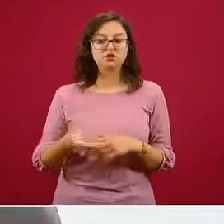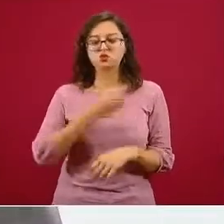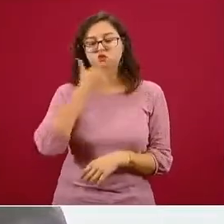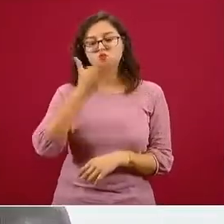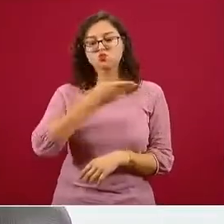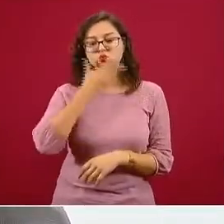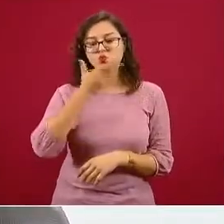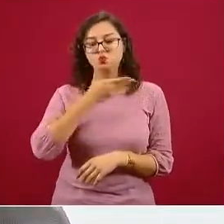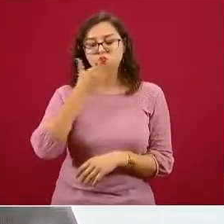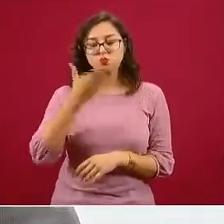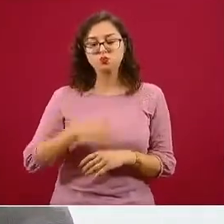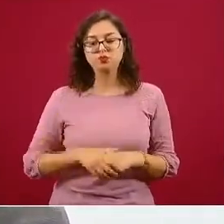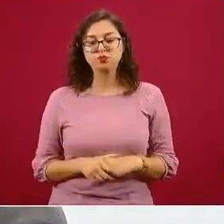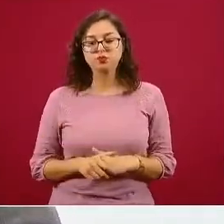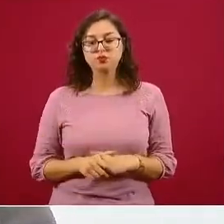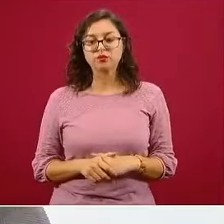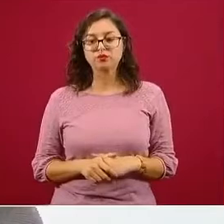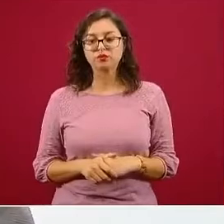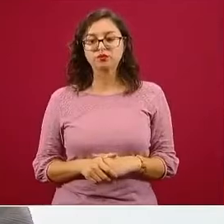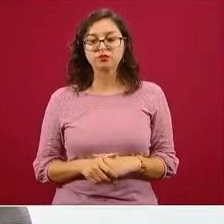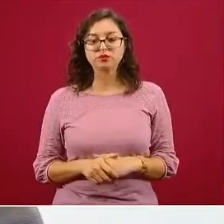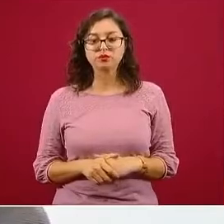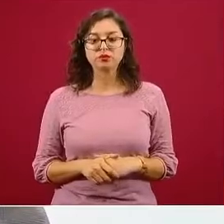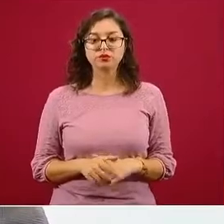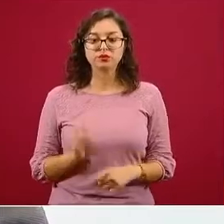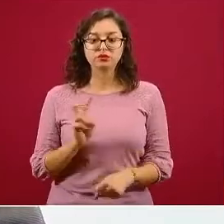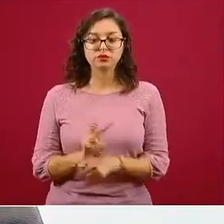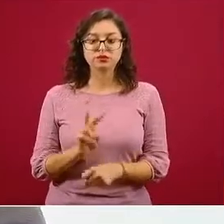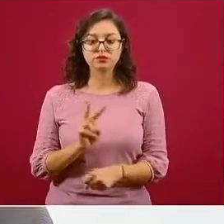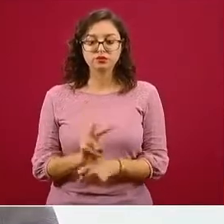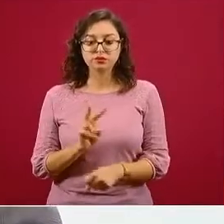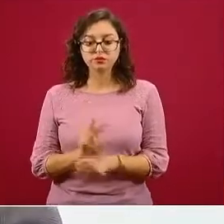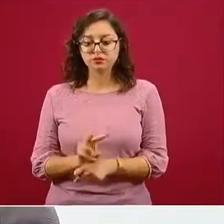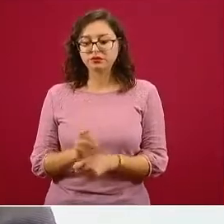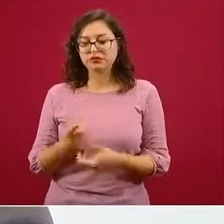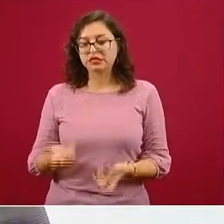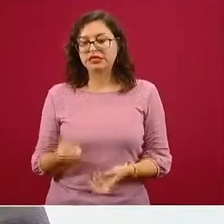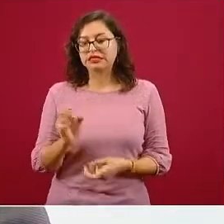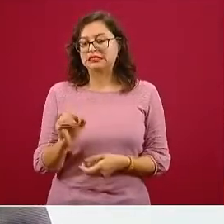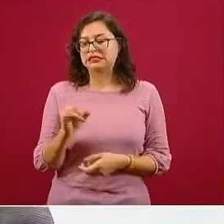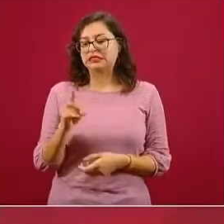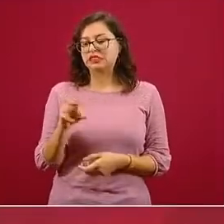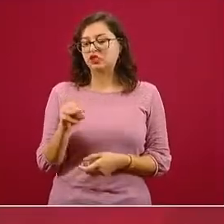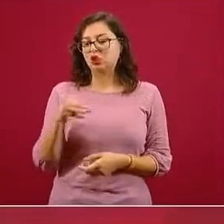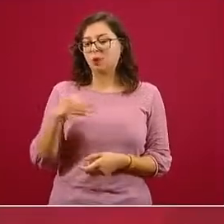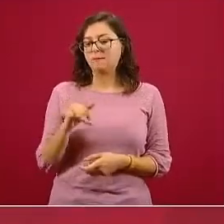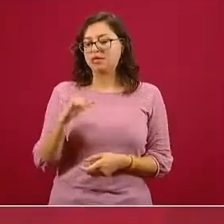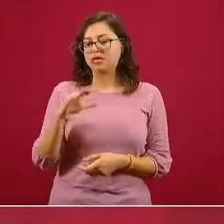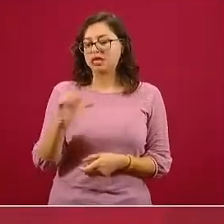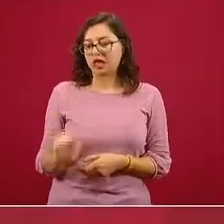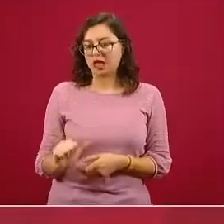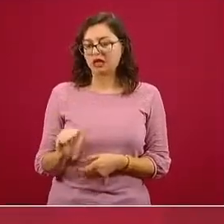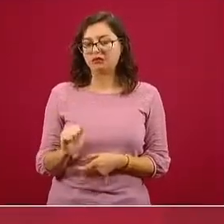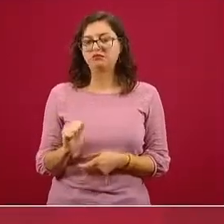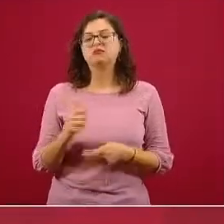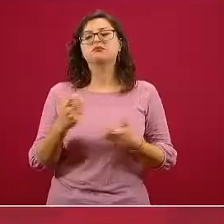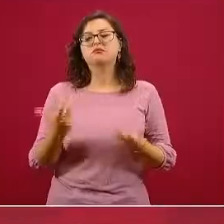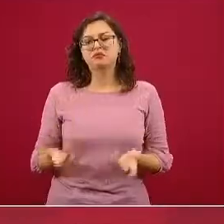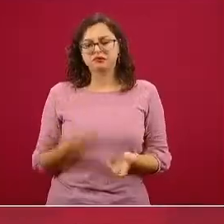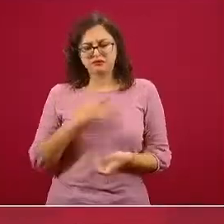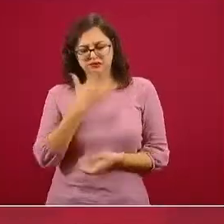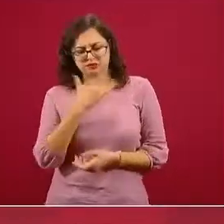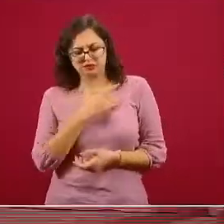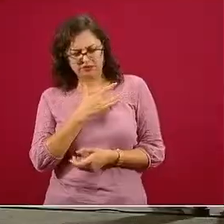rutinario, tiene un componente de vigilancia sindrómica o vigilancia clínica, en donde se hace un reconocimiento a partir